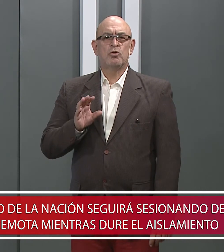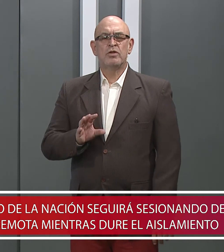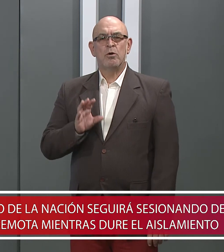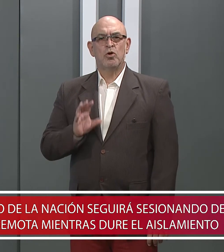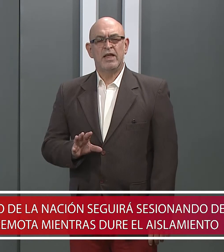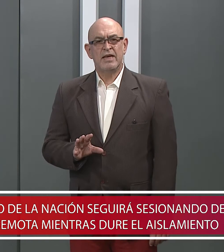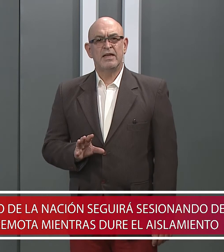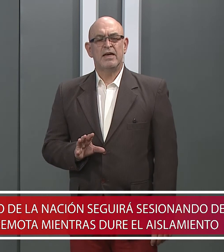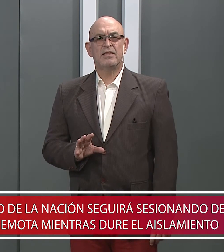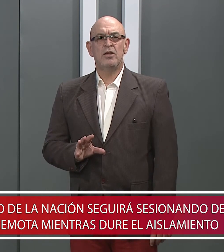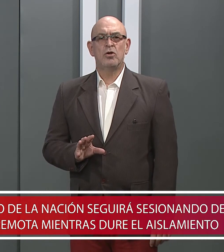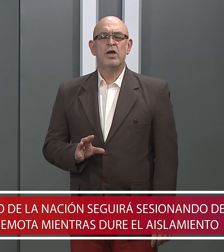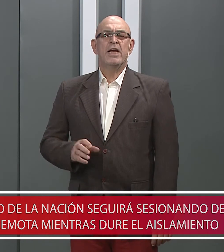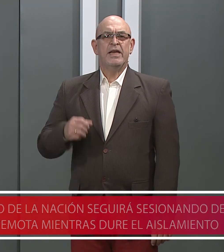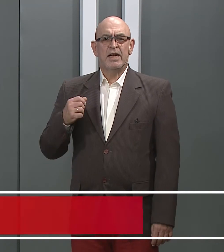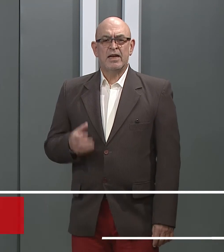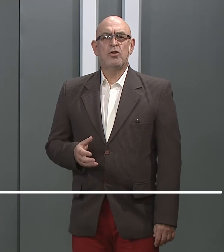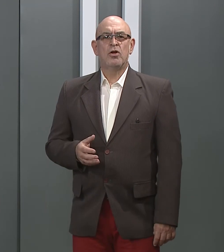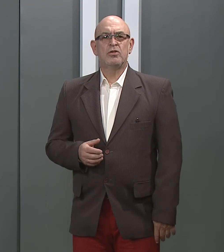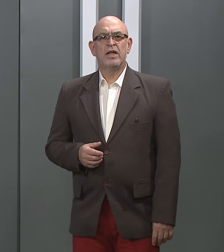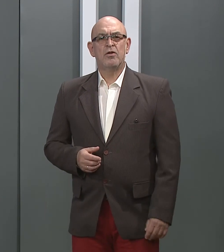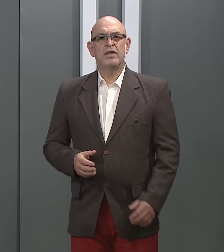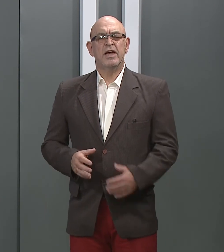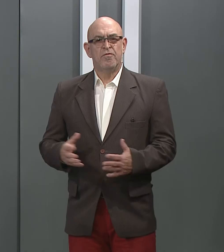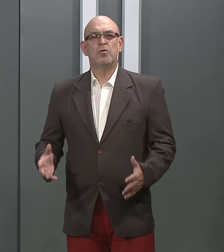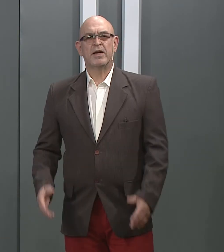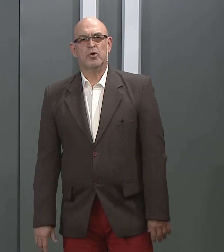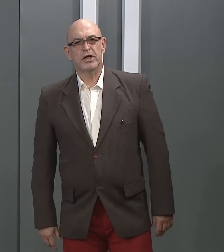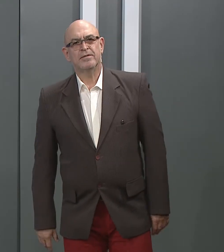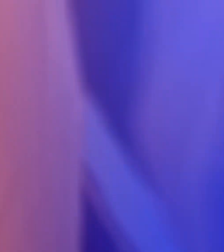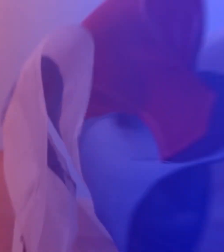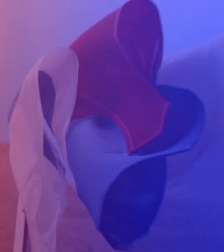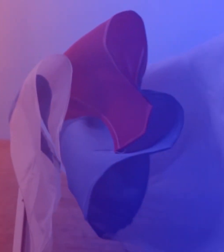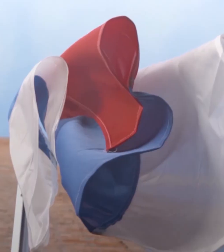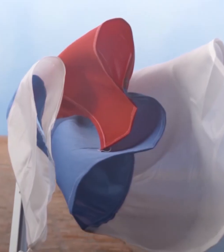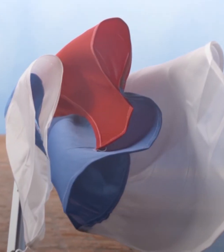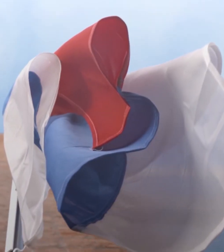solo a sus autoridades en el recinto y el resto de los senadores en forma remota.